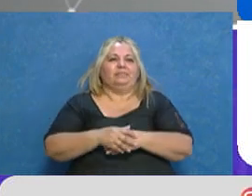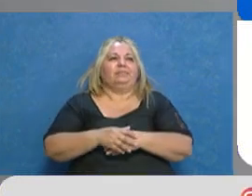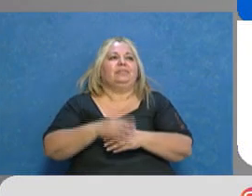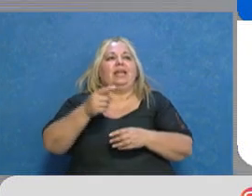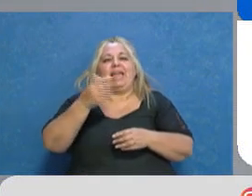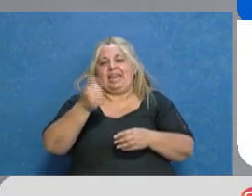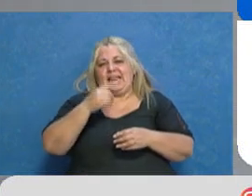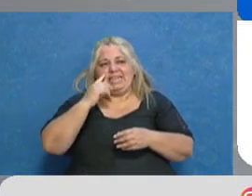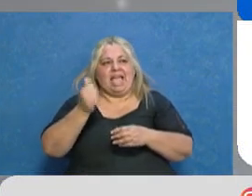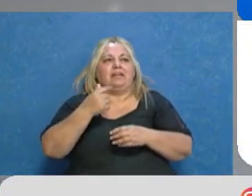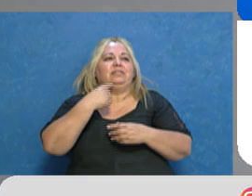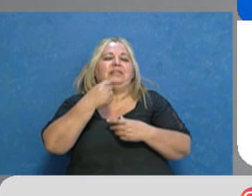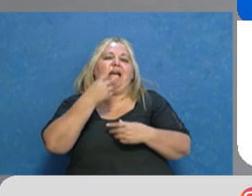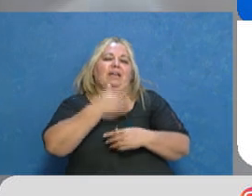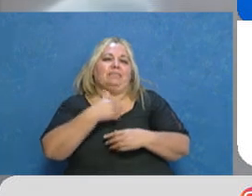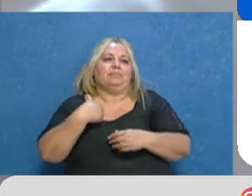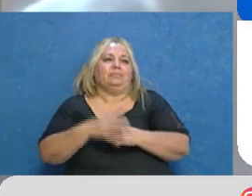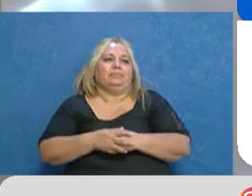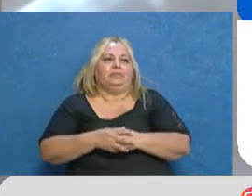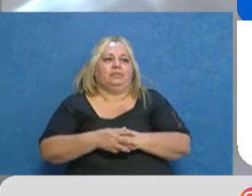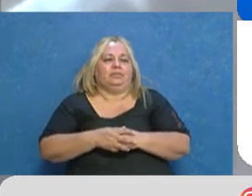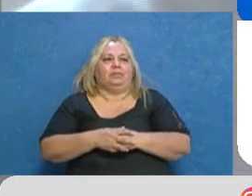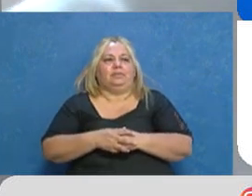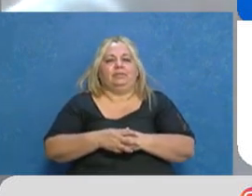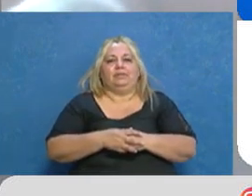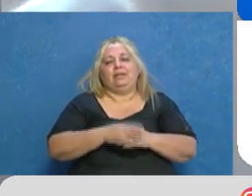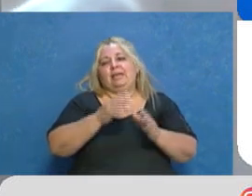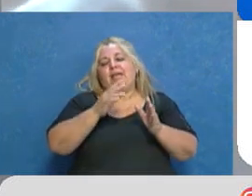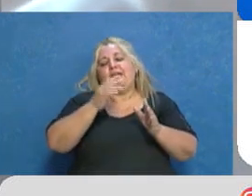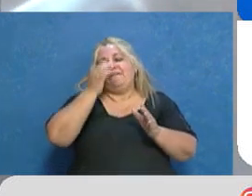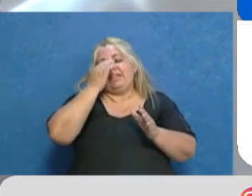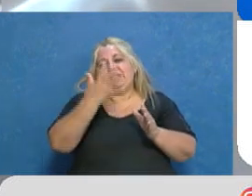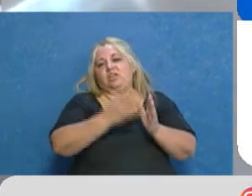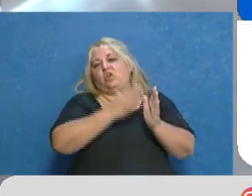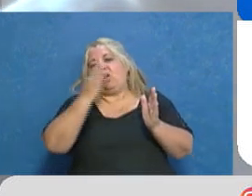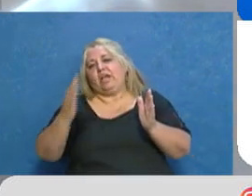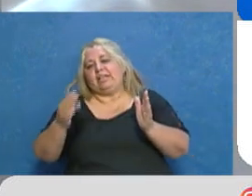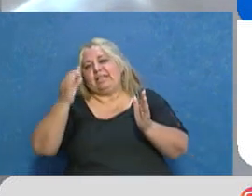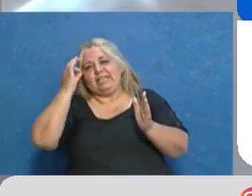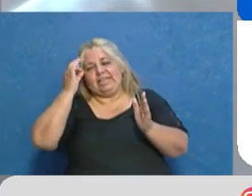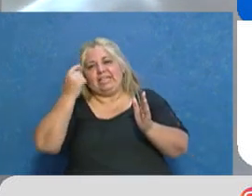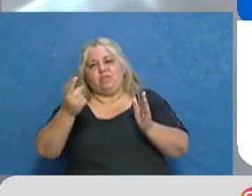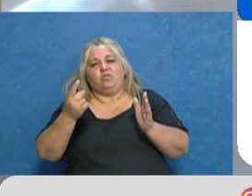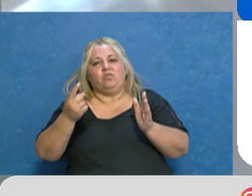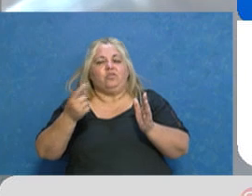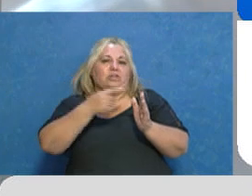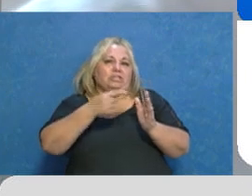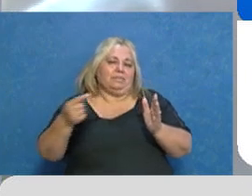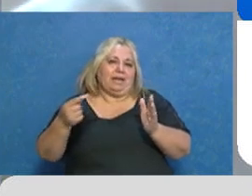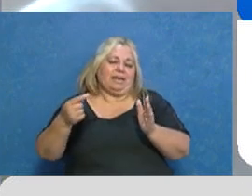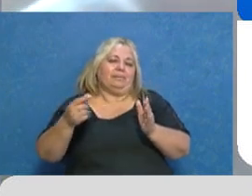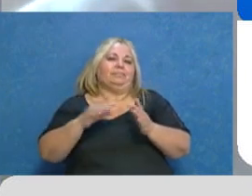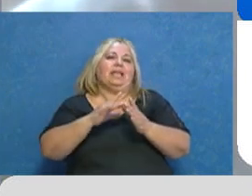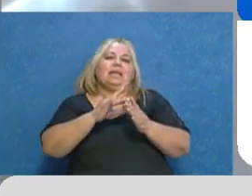mamá. Del 25 al 31 de octubre es la Semana Internacional de la Piel de Cristal, o mejor conocida como piel de